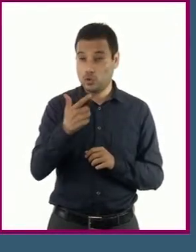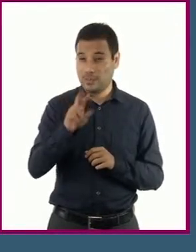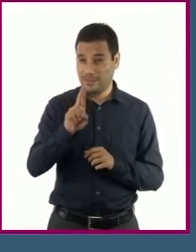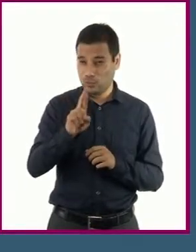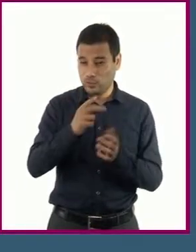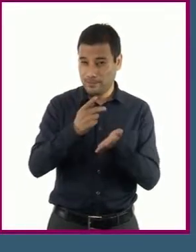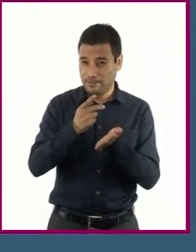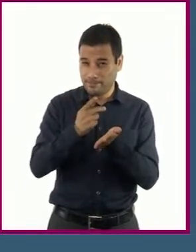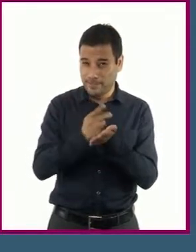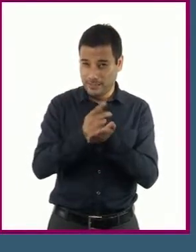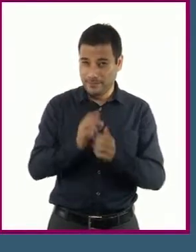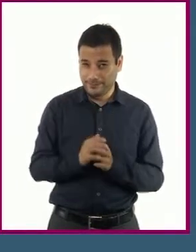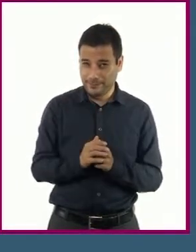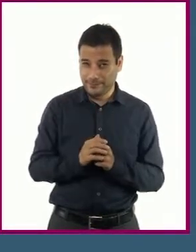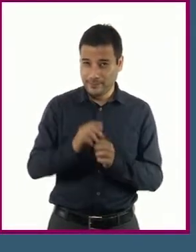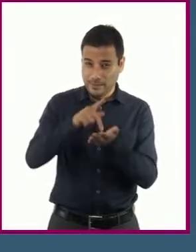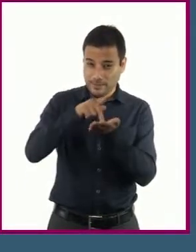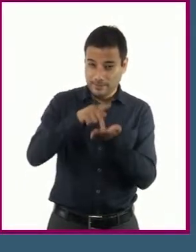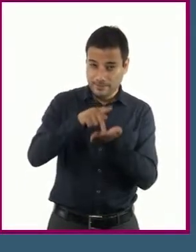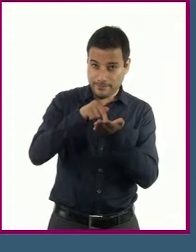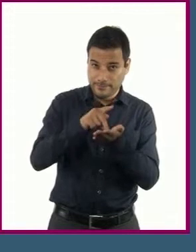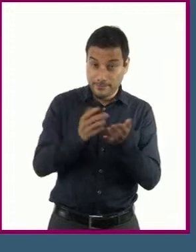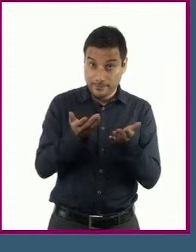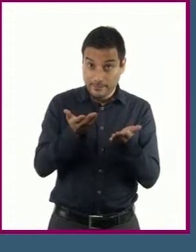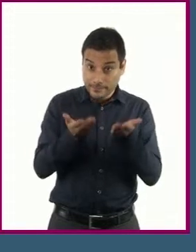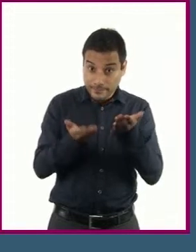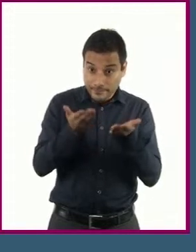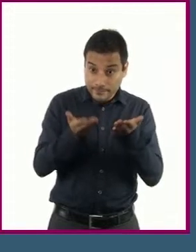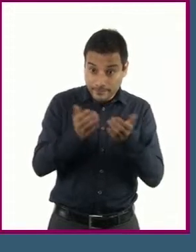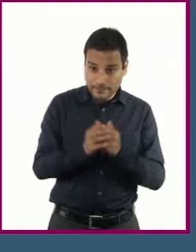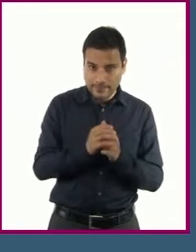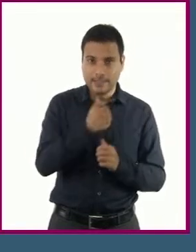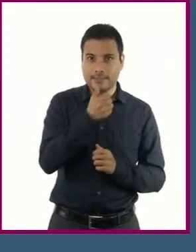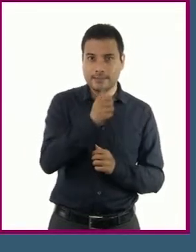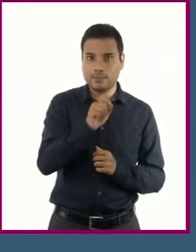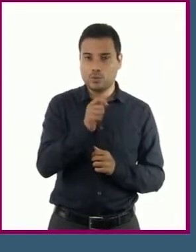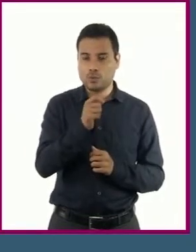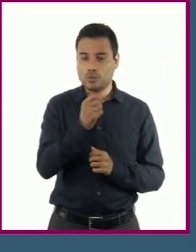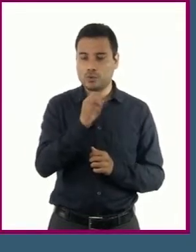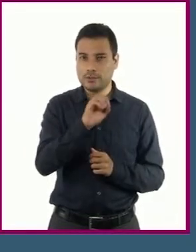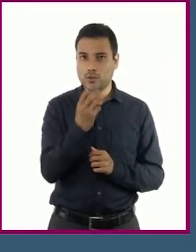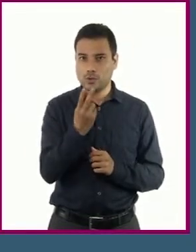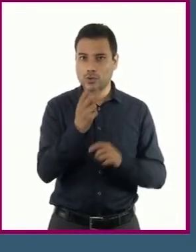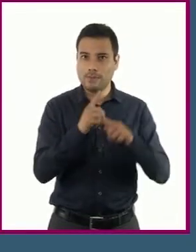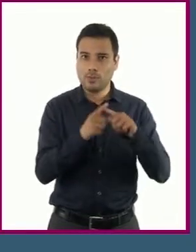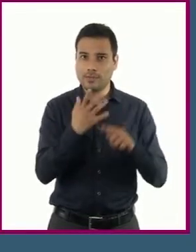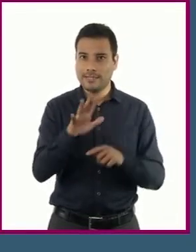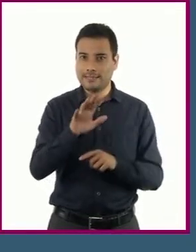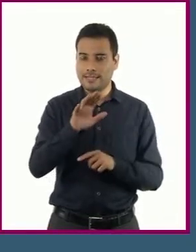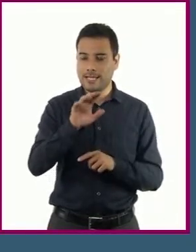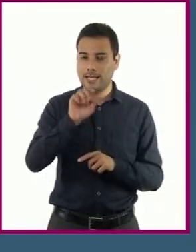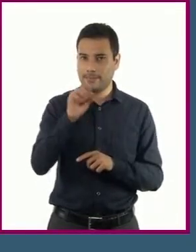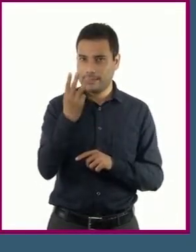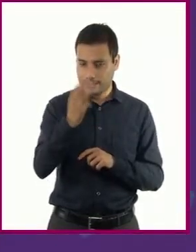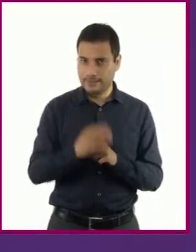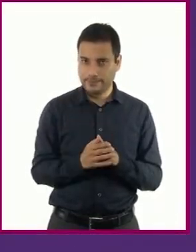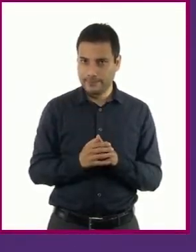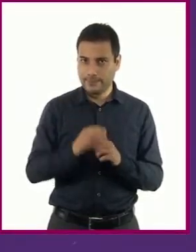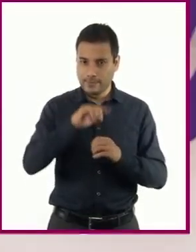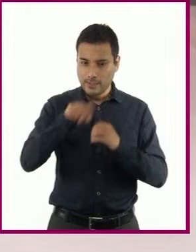de plata en una balanza indirectamente, cuentan 6.02 por 10 a la 23 átomos de